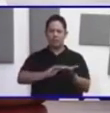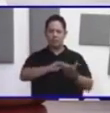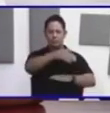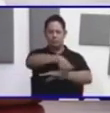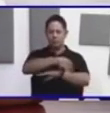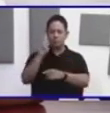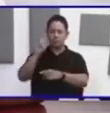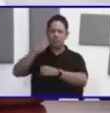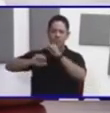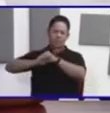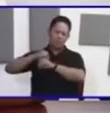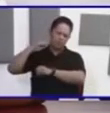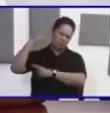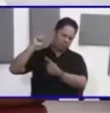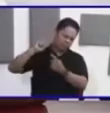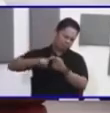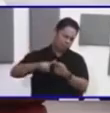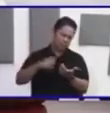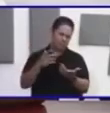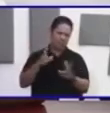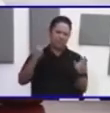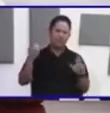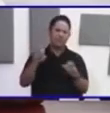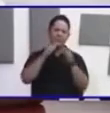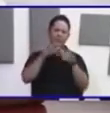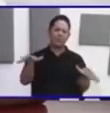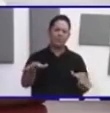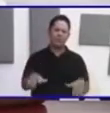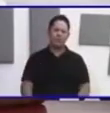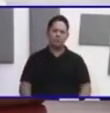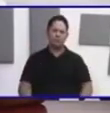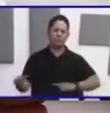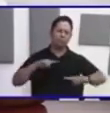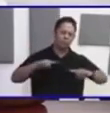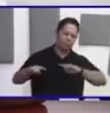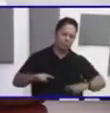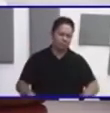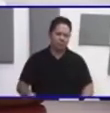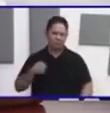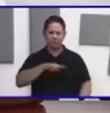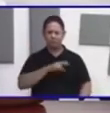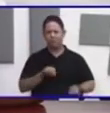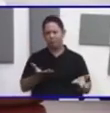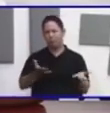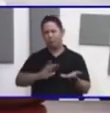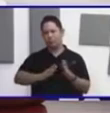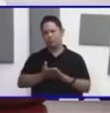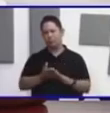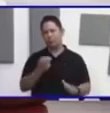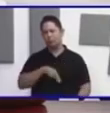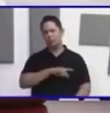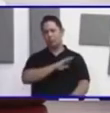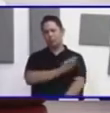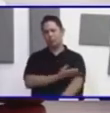20 años trabajando dentro de la administración pública, tratando de servir y construir. Y eso es lo que hemos dado a la comunidad, nuestra